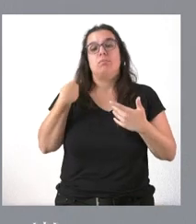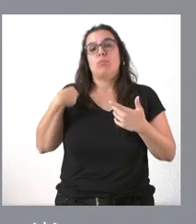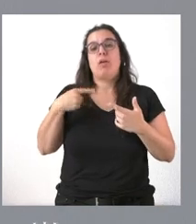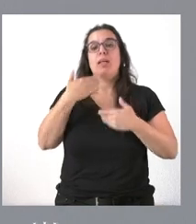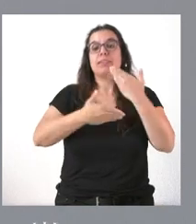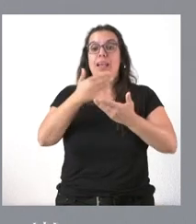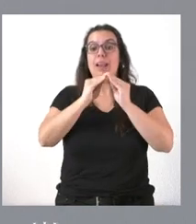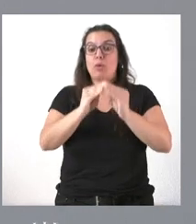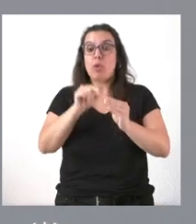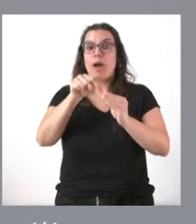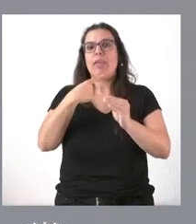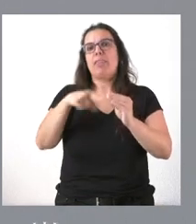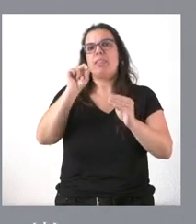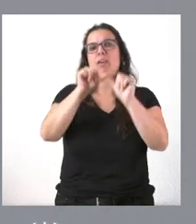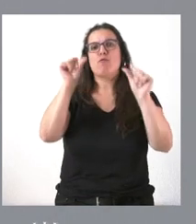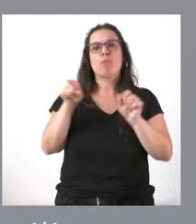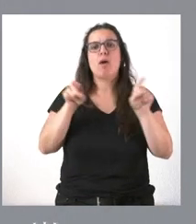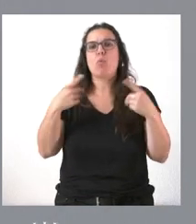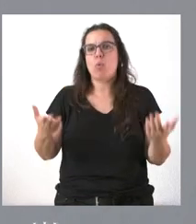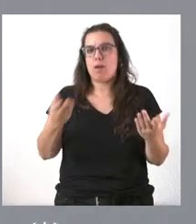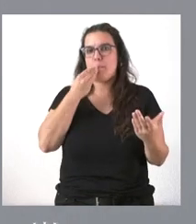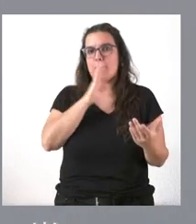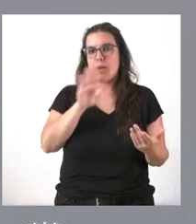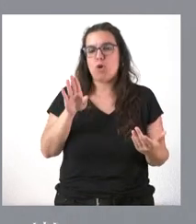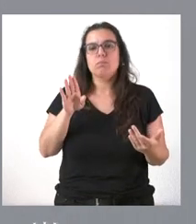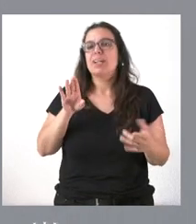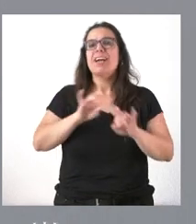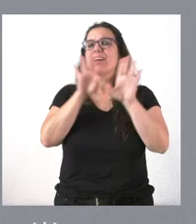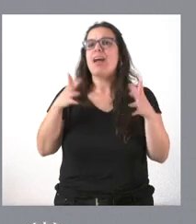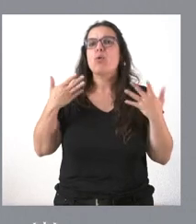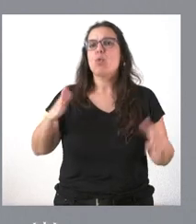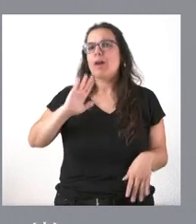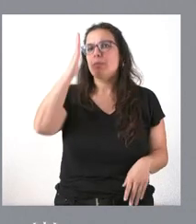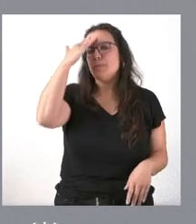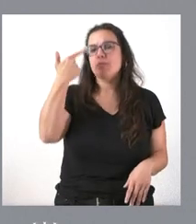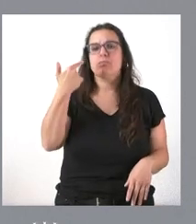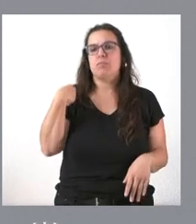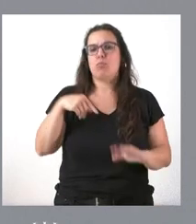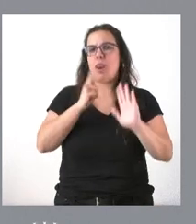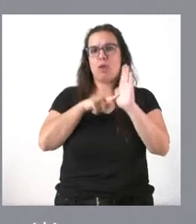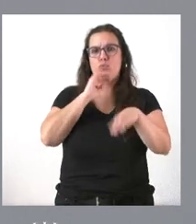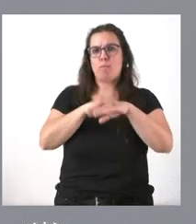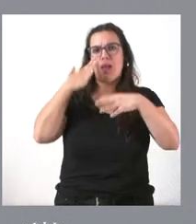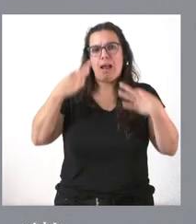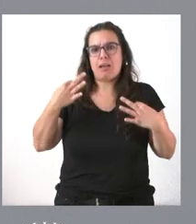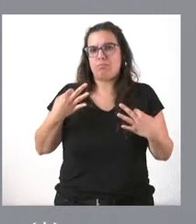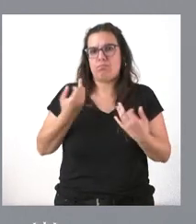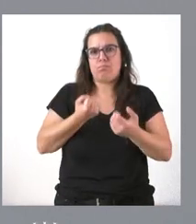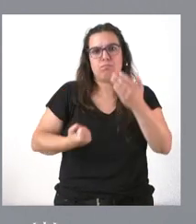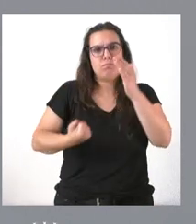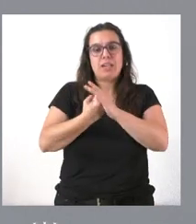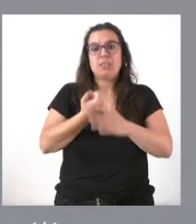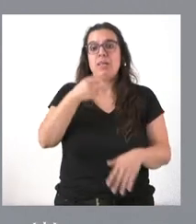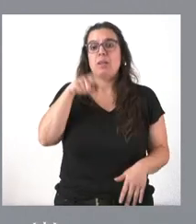mejor lo que está claro es que va a tener todas las garantías necesarias desde el cumplimiento de la ley y lo que es más importante las garantías